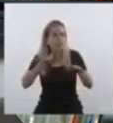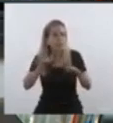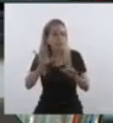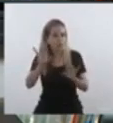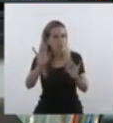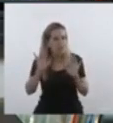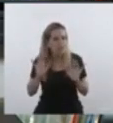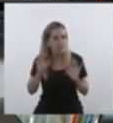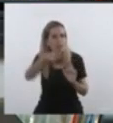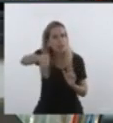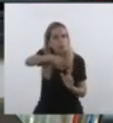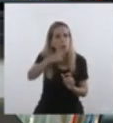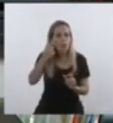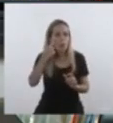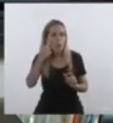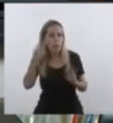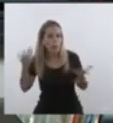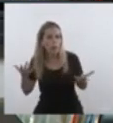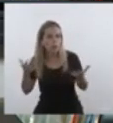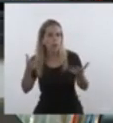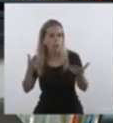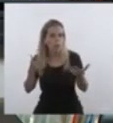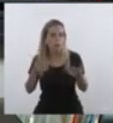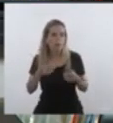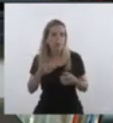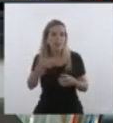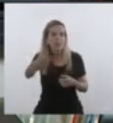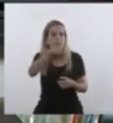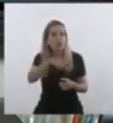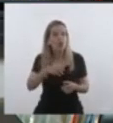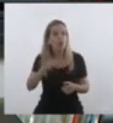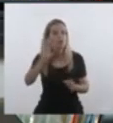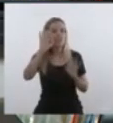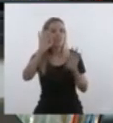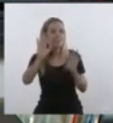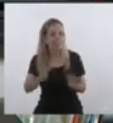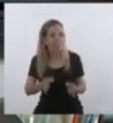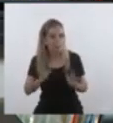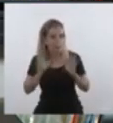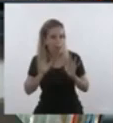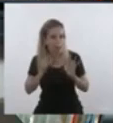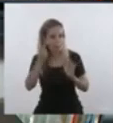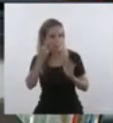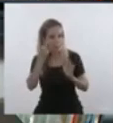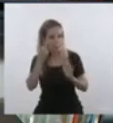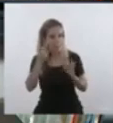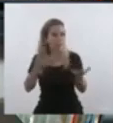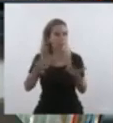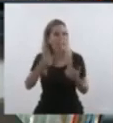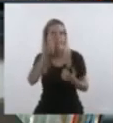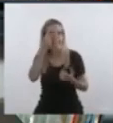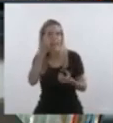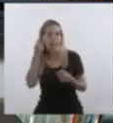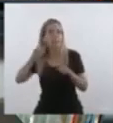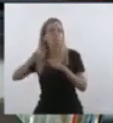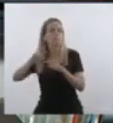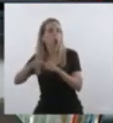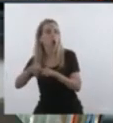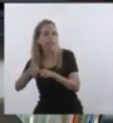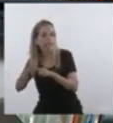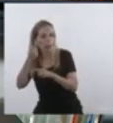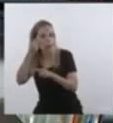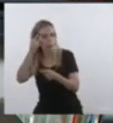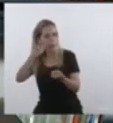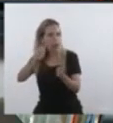que vivimos. Que sepan que no me mueve ningún interés político en lo que